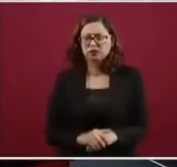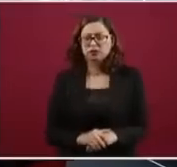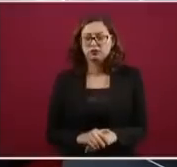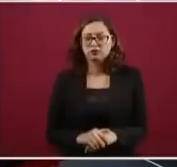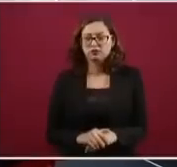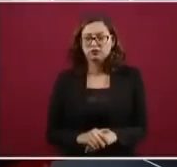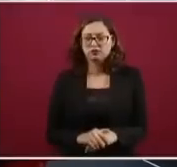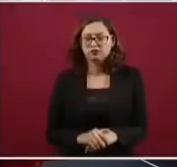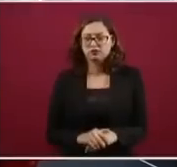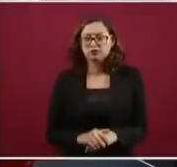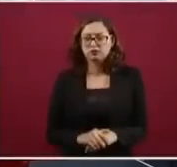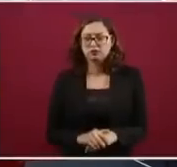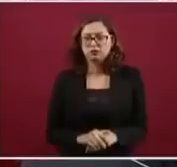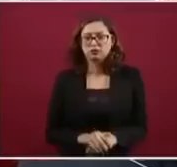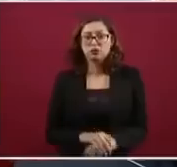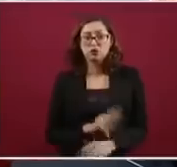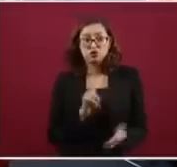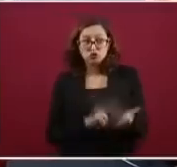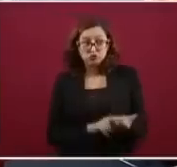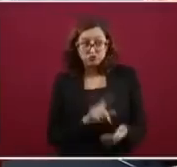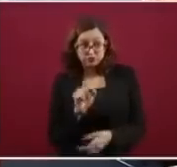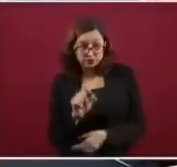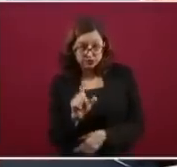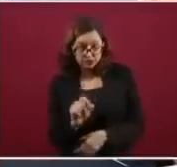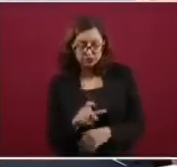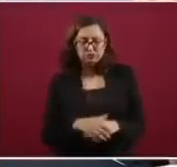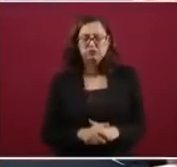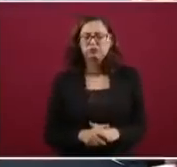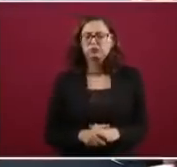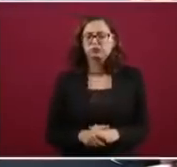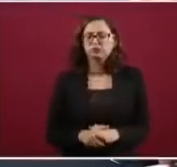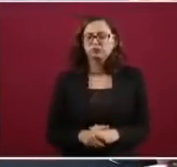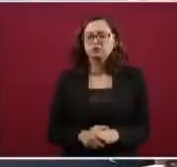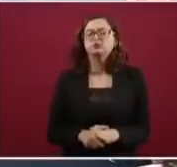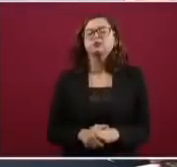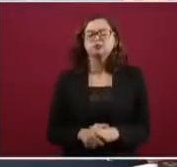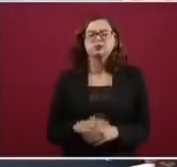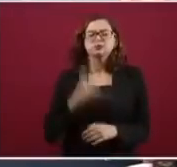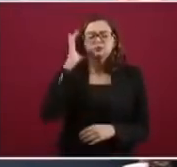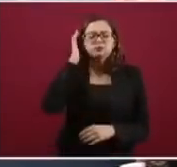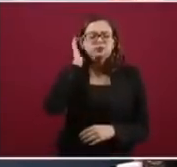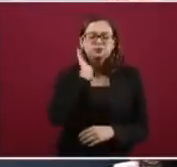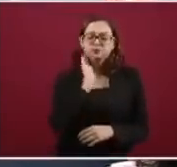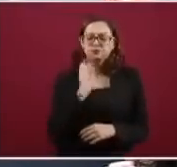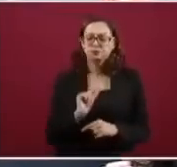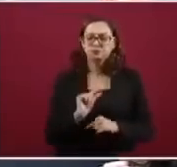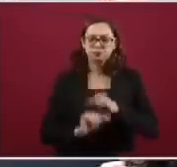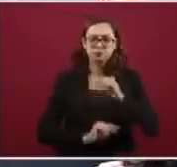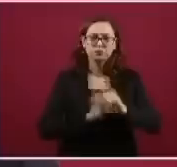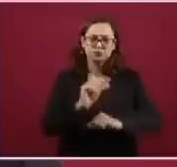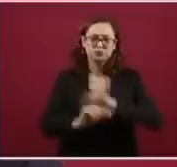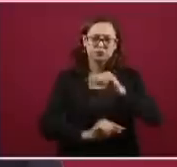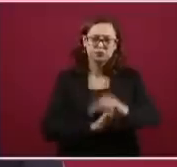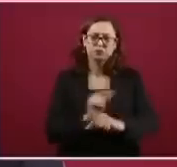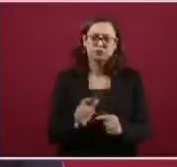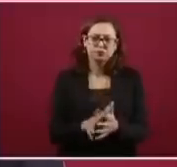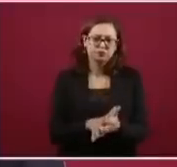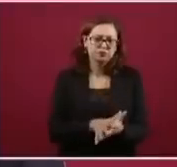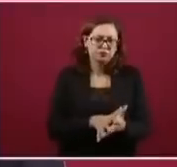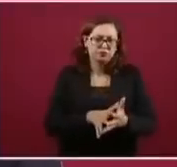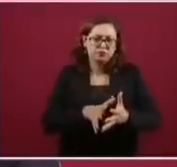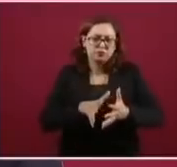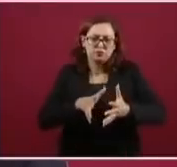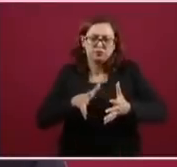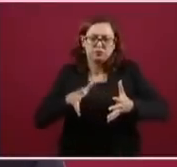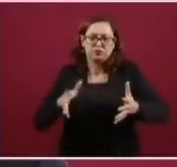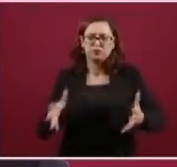año 2020 va a ir aumentando algo pero lo que nosotros nos hemos reunido también